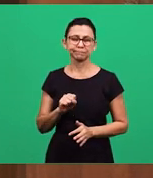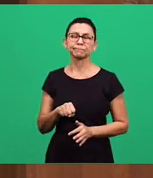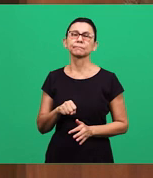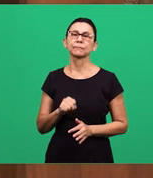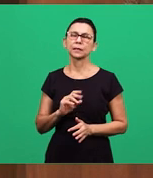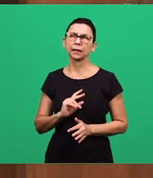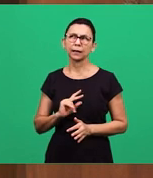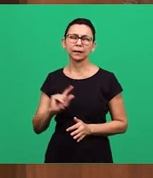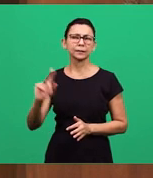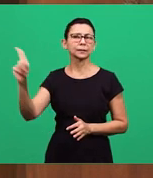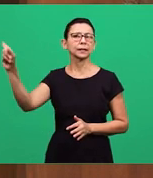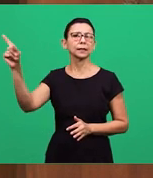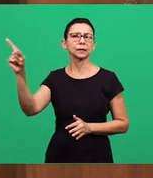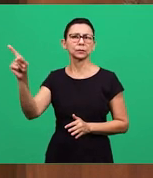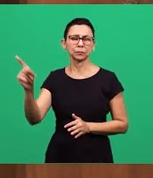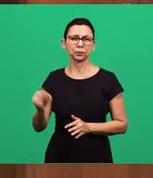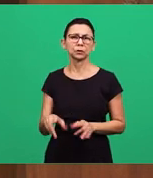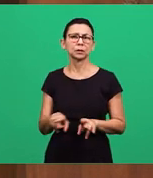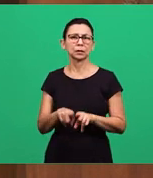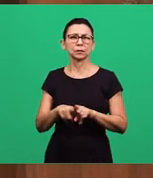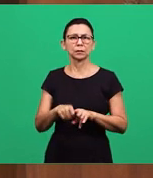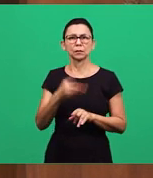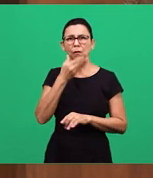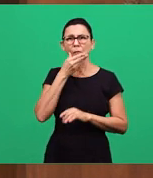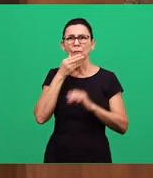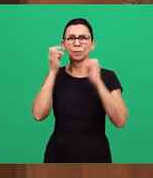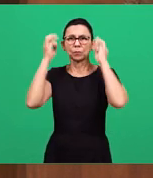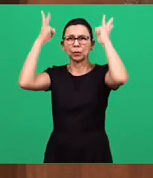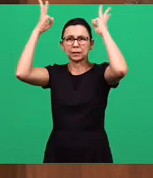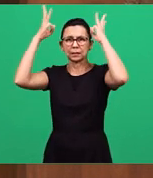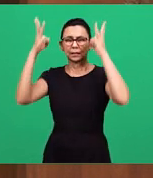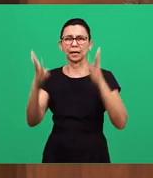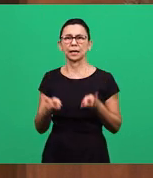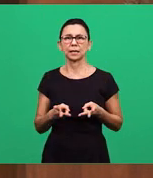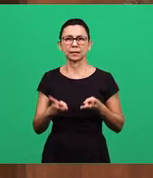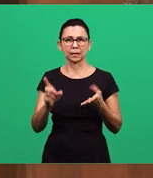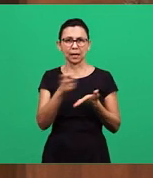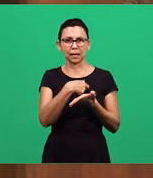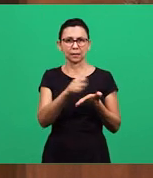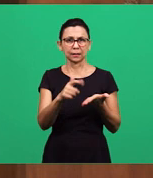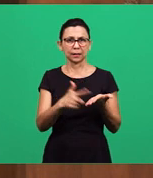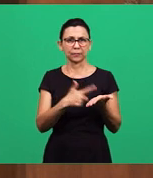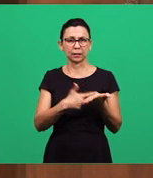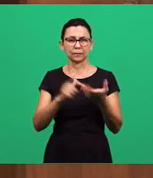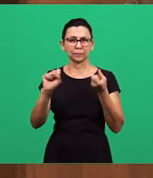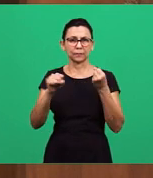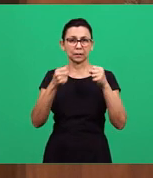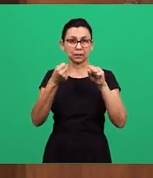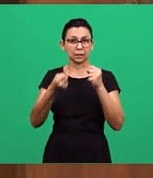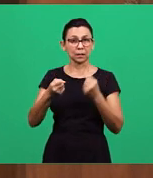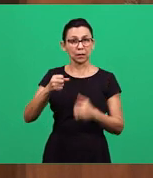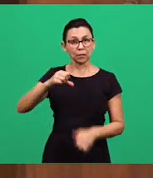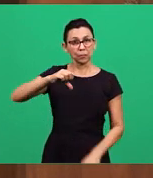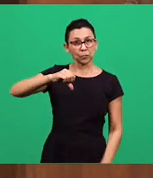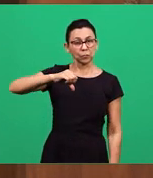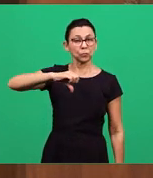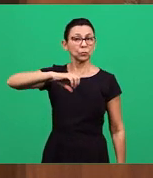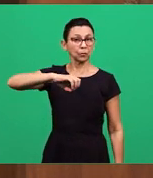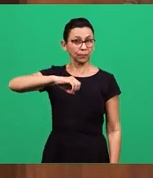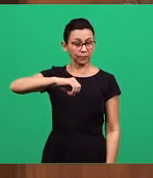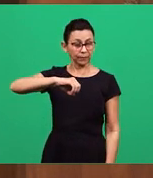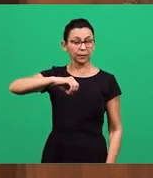un proyecto como el propio Moisés cuando escribe el Salmo 90. Él dice que el Señor es Dios